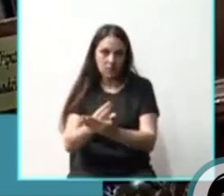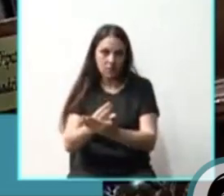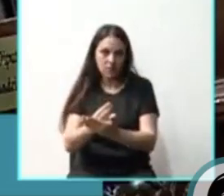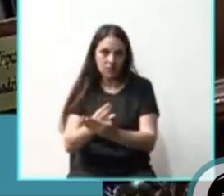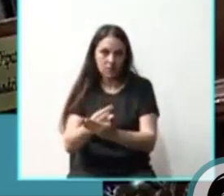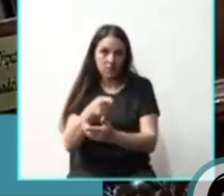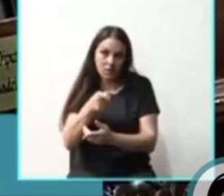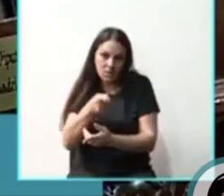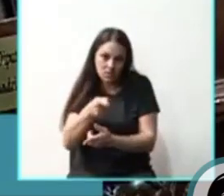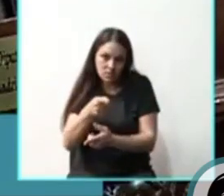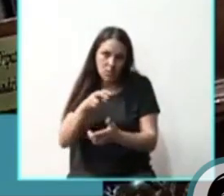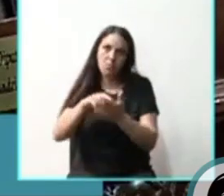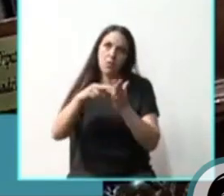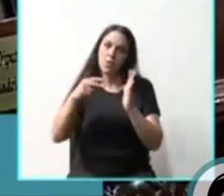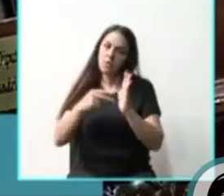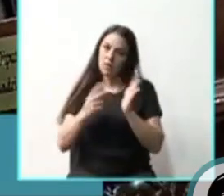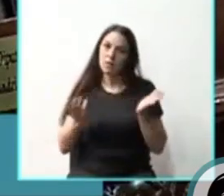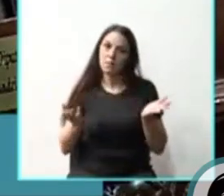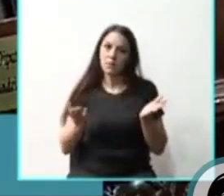con esto